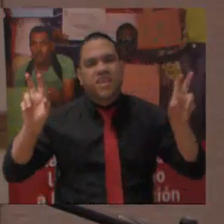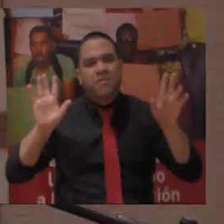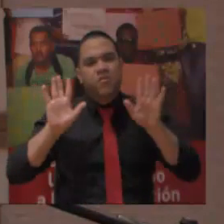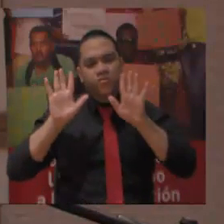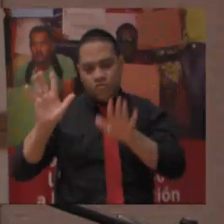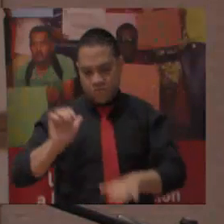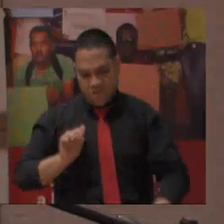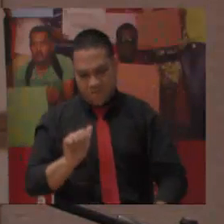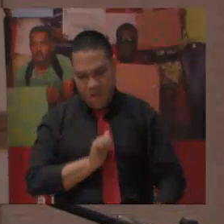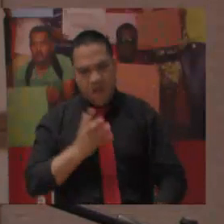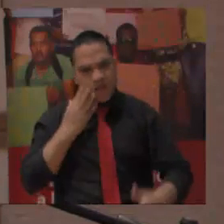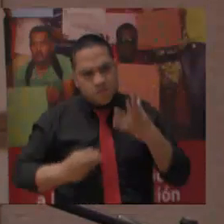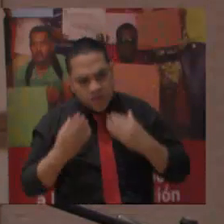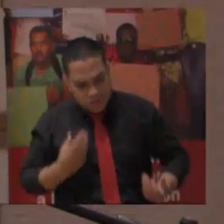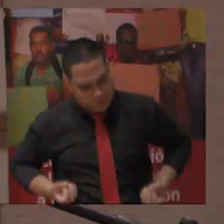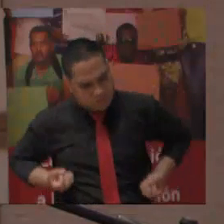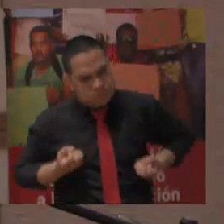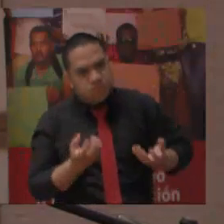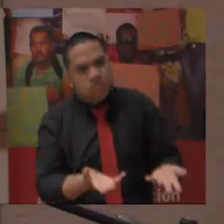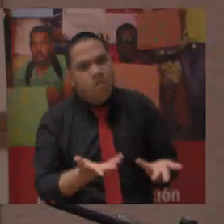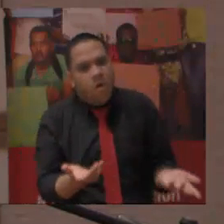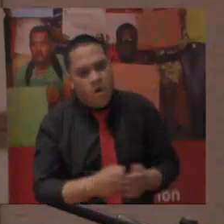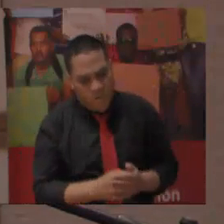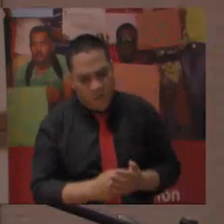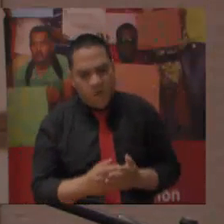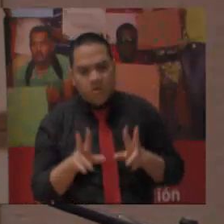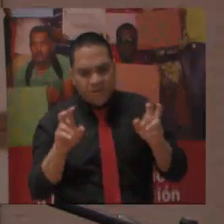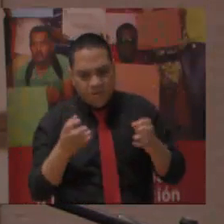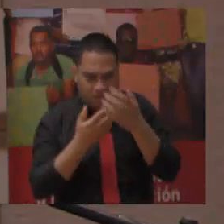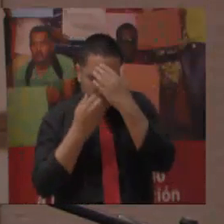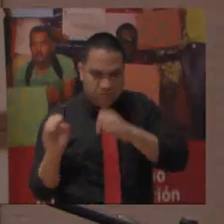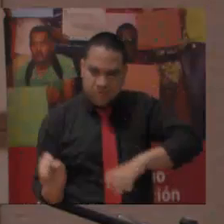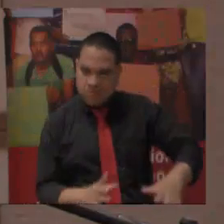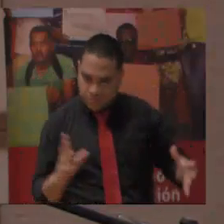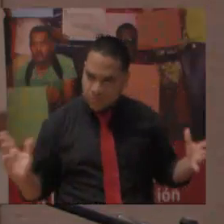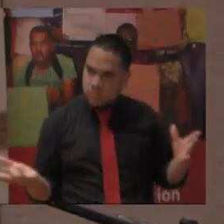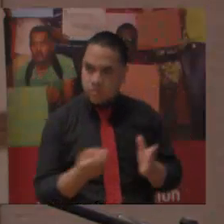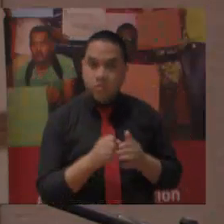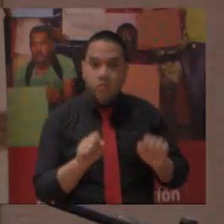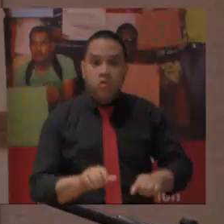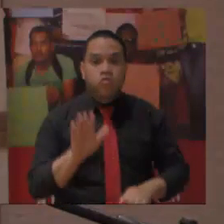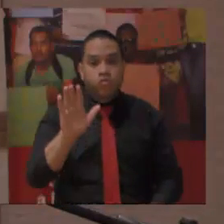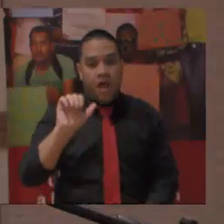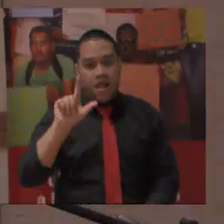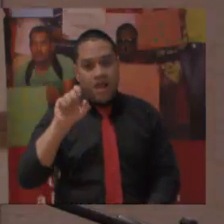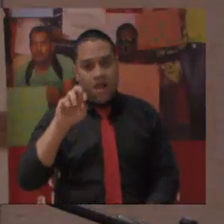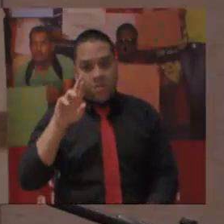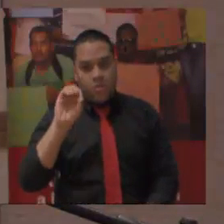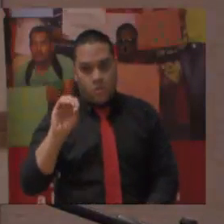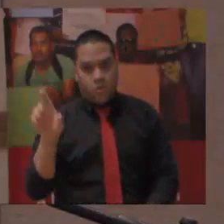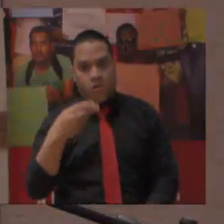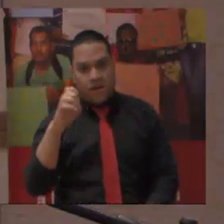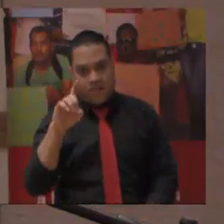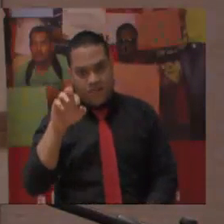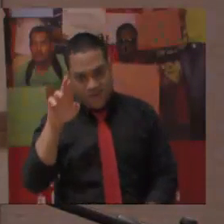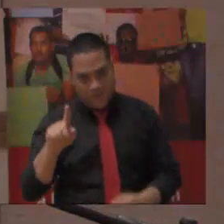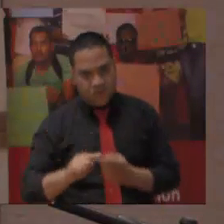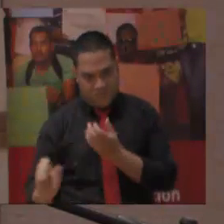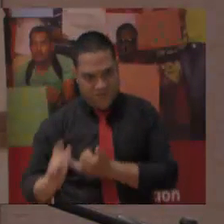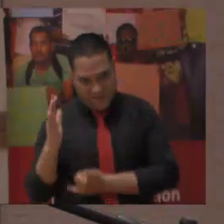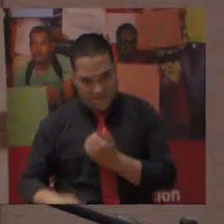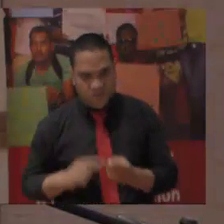reintegración. Quiero invitar al escenario a Alejandro Weber, director ejecutivo de la Fundación para el Desarrollo Integral del Pacífico, a Carlos Raúl Yepes